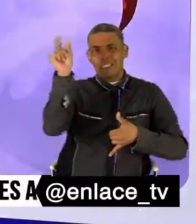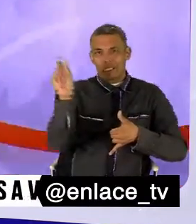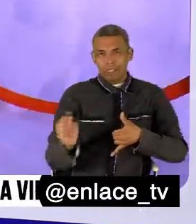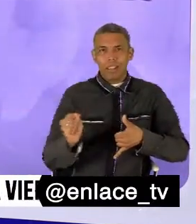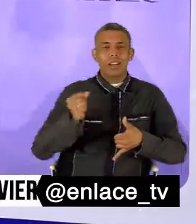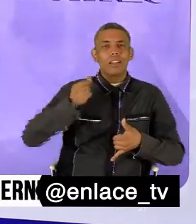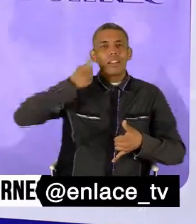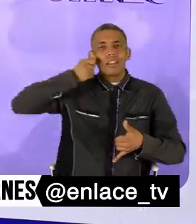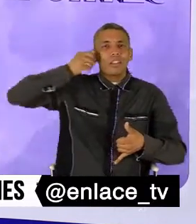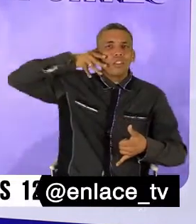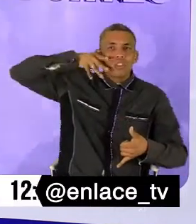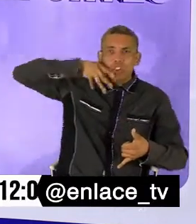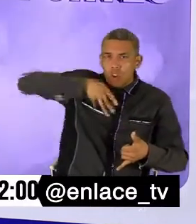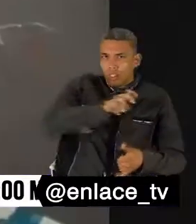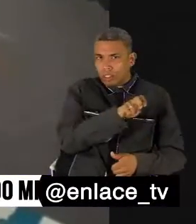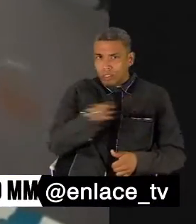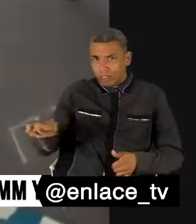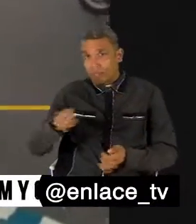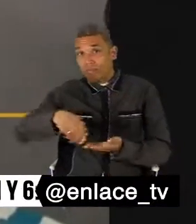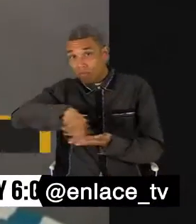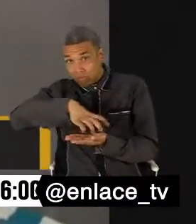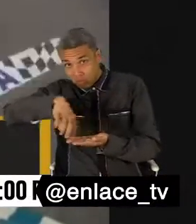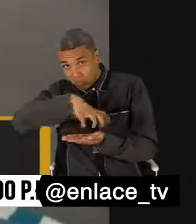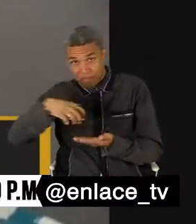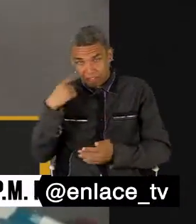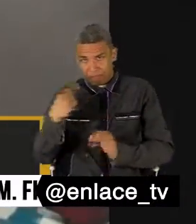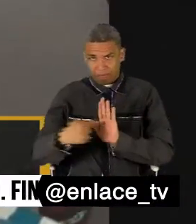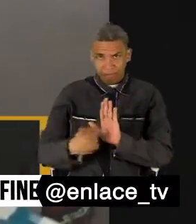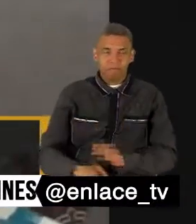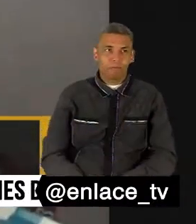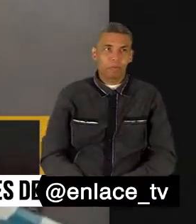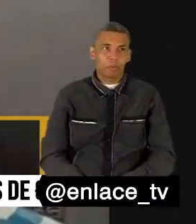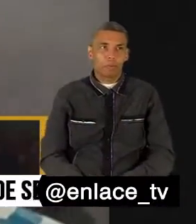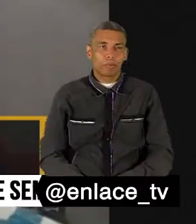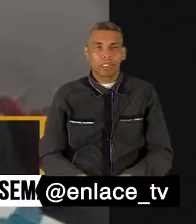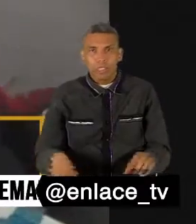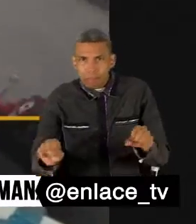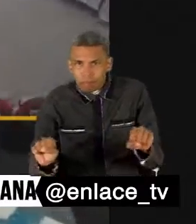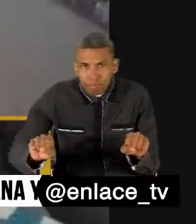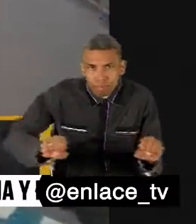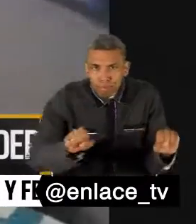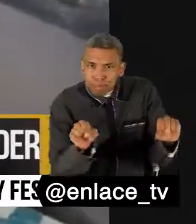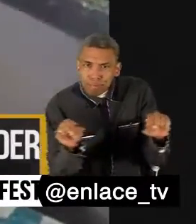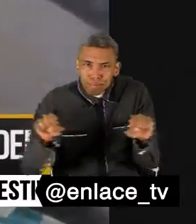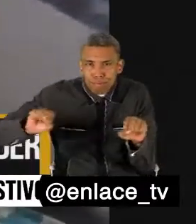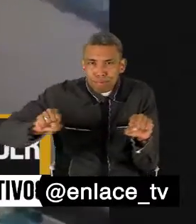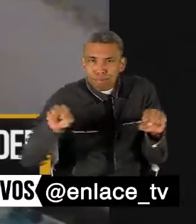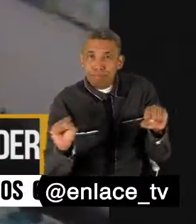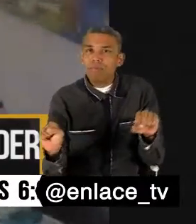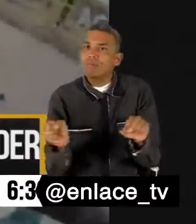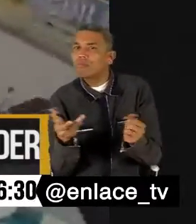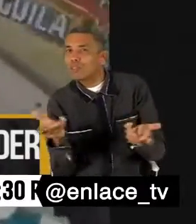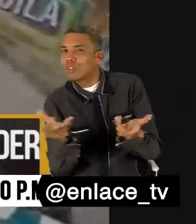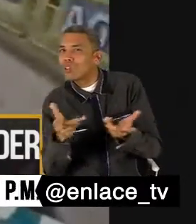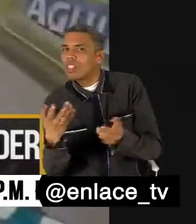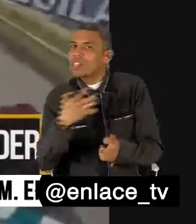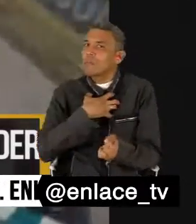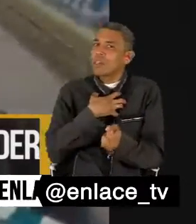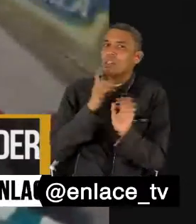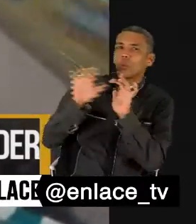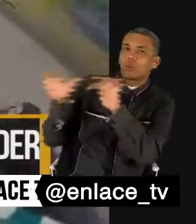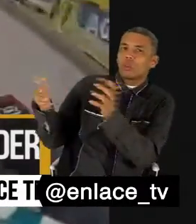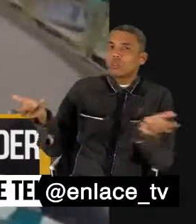propio departamento. En la primera válida departamental de motovelocidad realizada en Norte de Santander, el piloto de 16